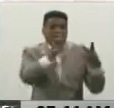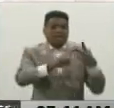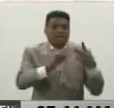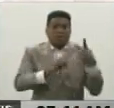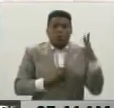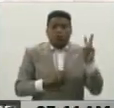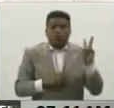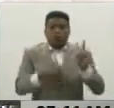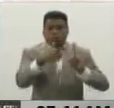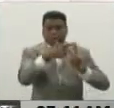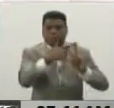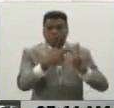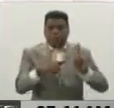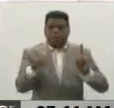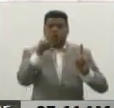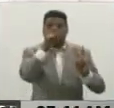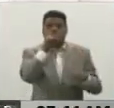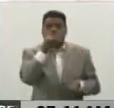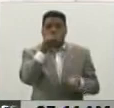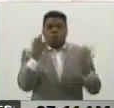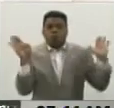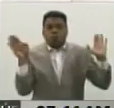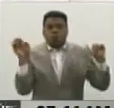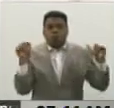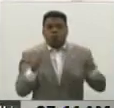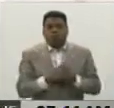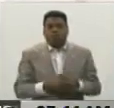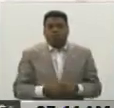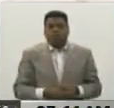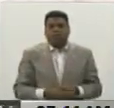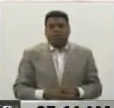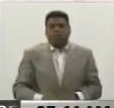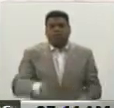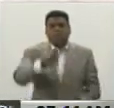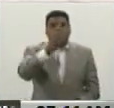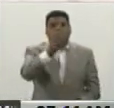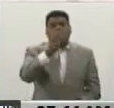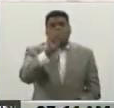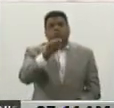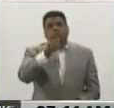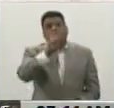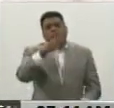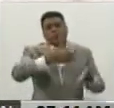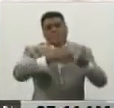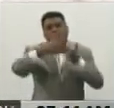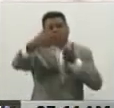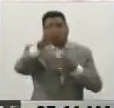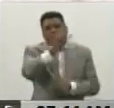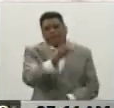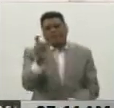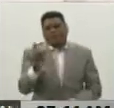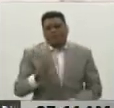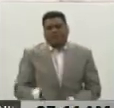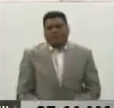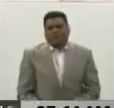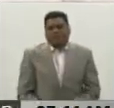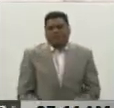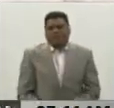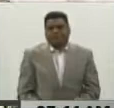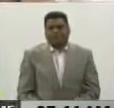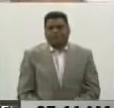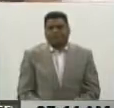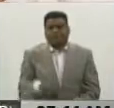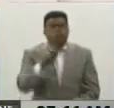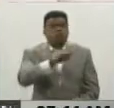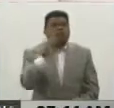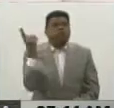millones y asimismo 3.4 millones en Instagram. Lo importante de esto, y eso hay que dejarlo claro, esto no es meramente